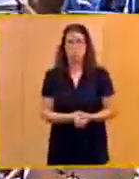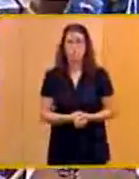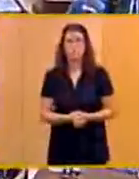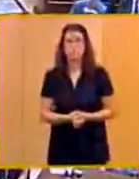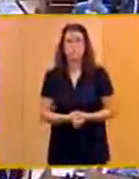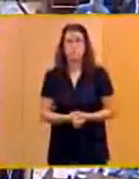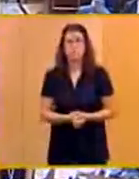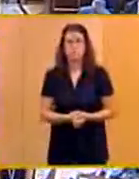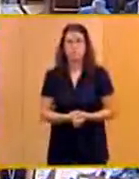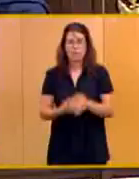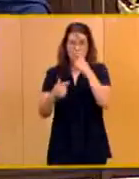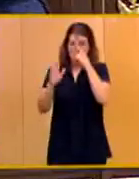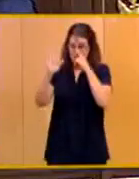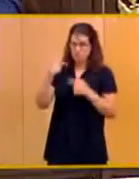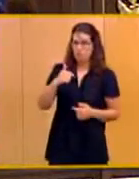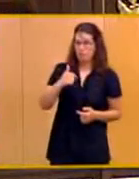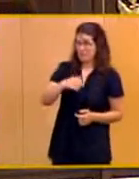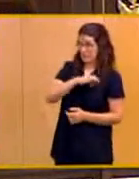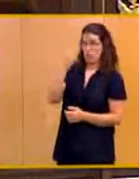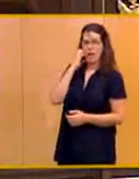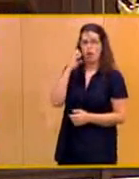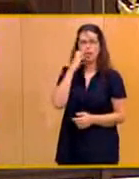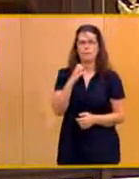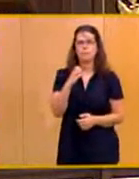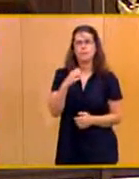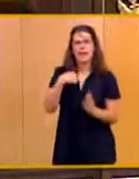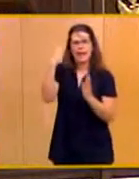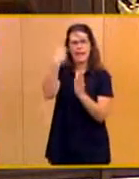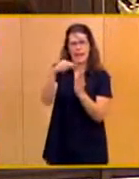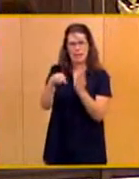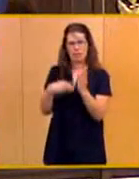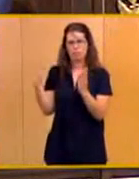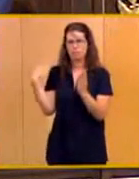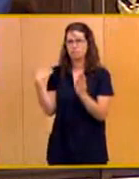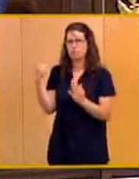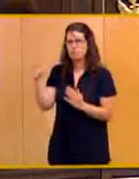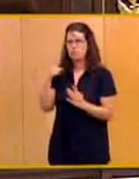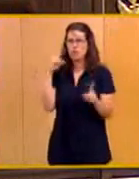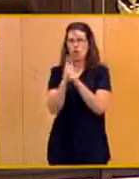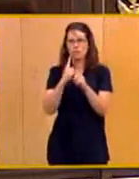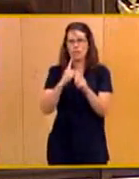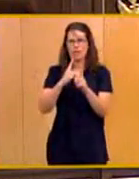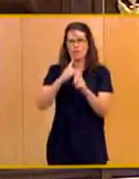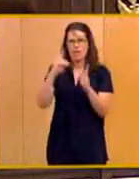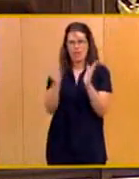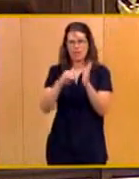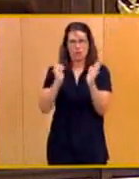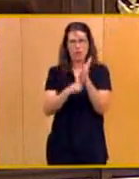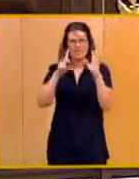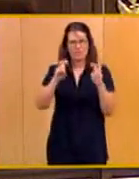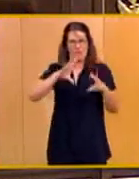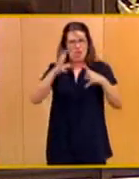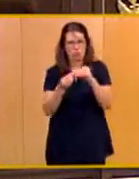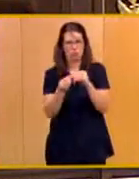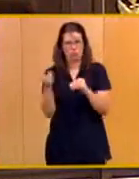He leído, señor Rajoy, en algún sitio que usted decidió votar contra el decreto ley de ajuste con la esperanza de